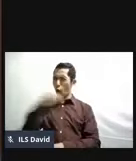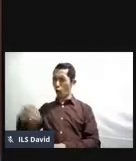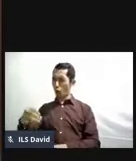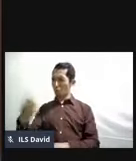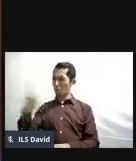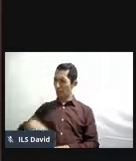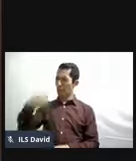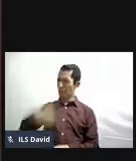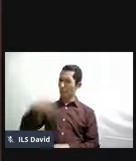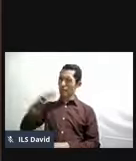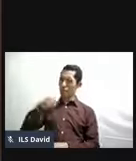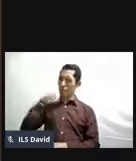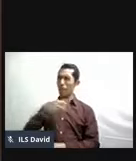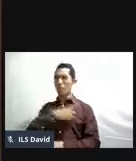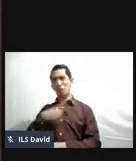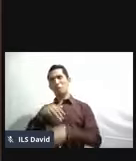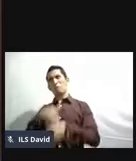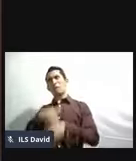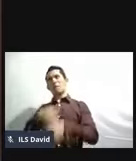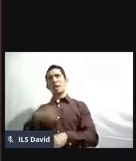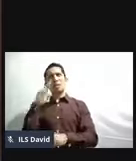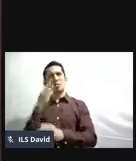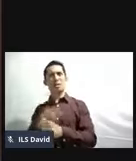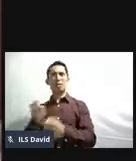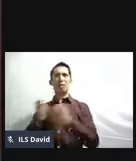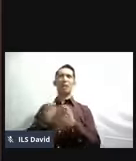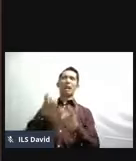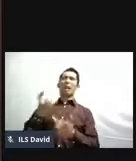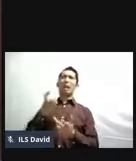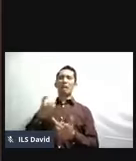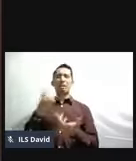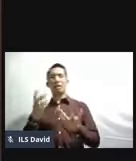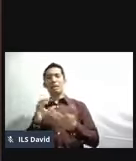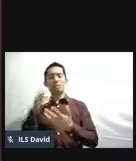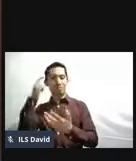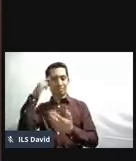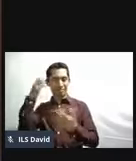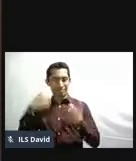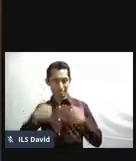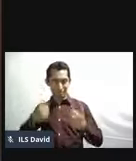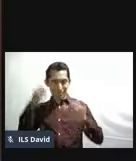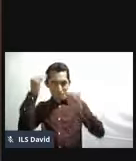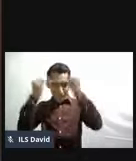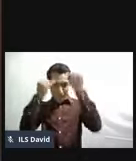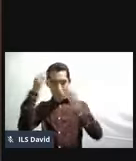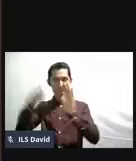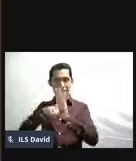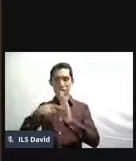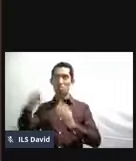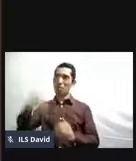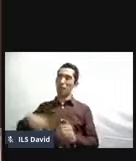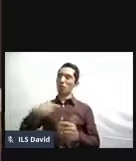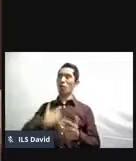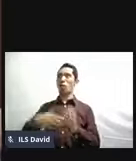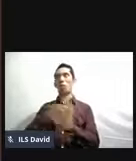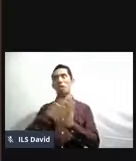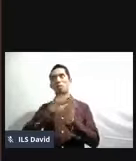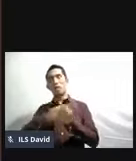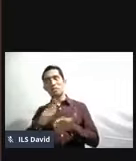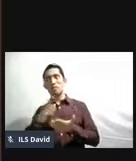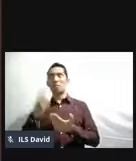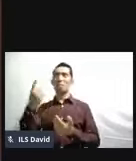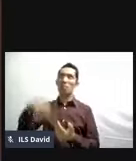está adjudicando esta responsabilidad de limpiar mi habitación, de ponerme el cubrebocas,